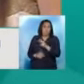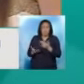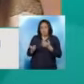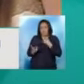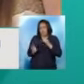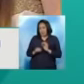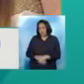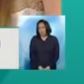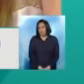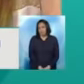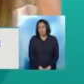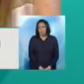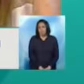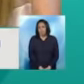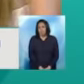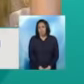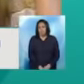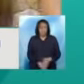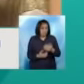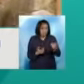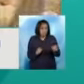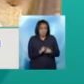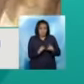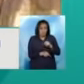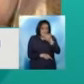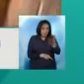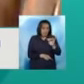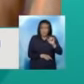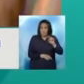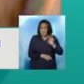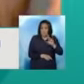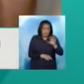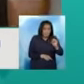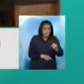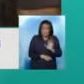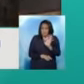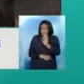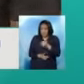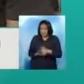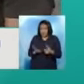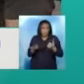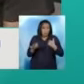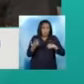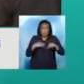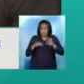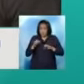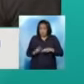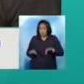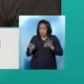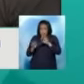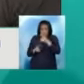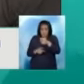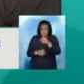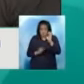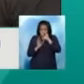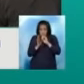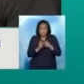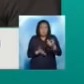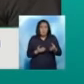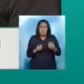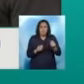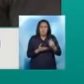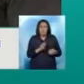encanta. Acá también estamos con Andrés Silva. Andrés Silva, ¿qué tal? Tú eres uno de los personajes importantes y principales de esta película. Cuéntanos cómo